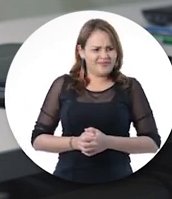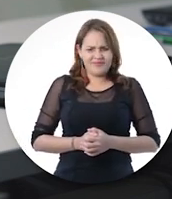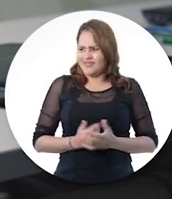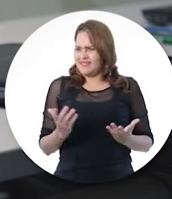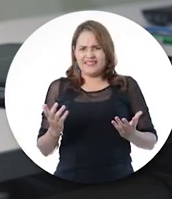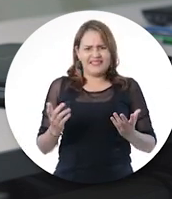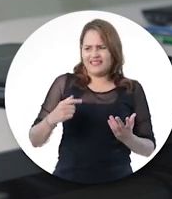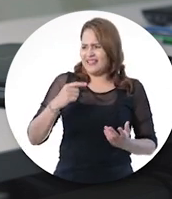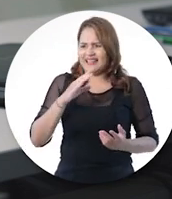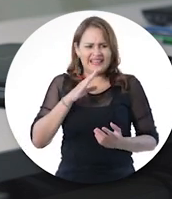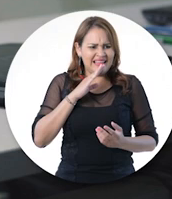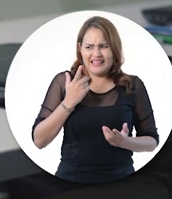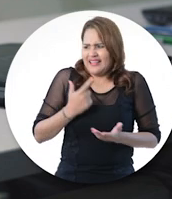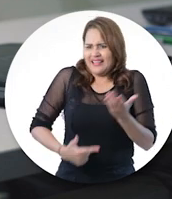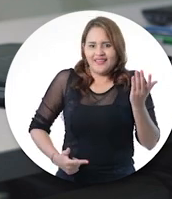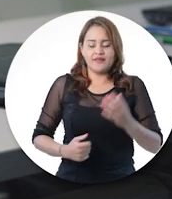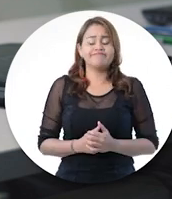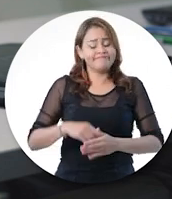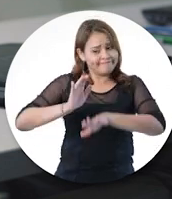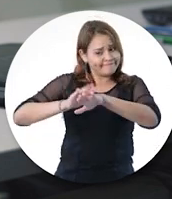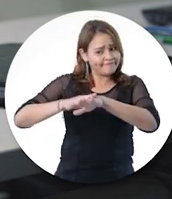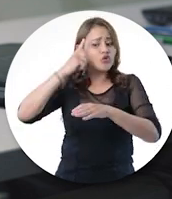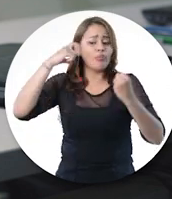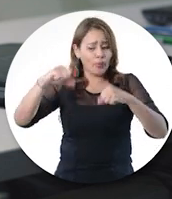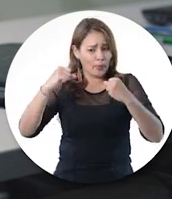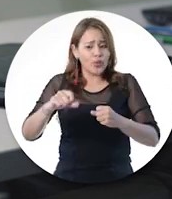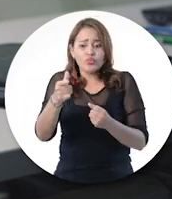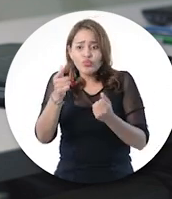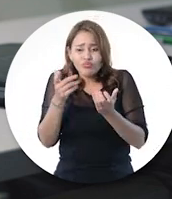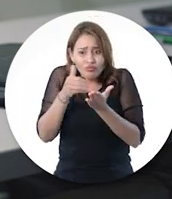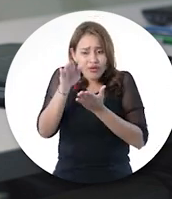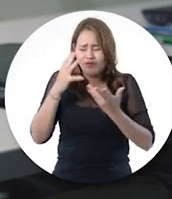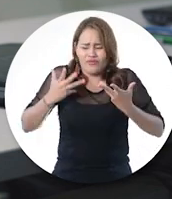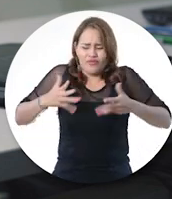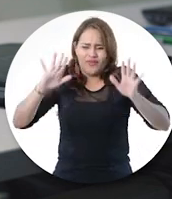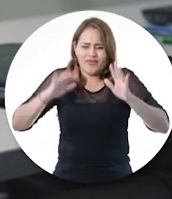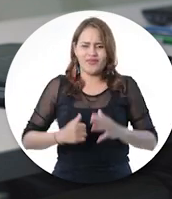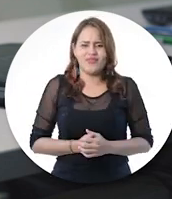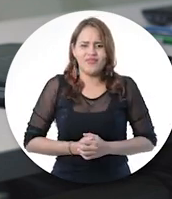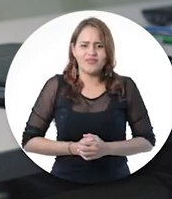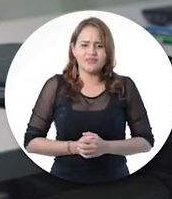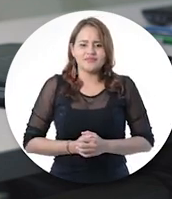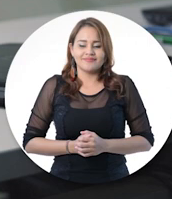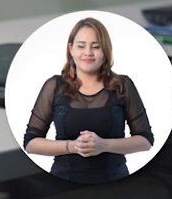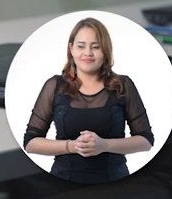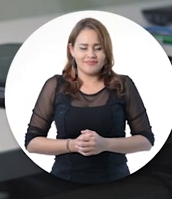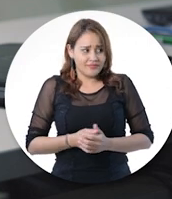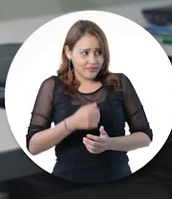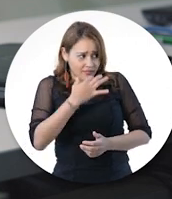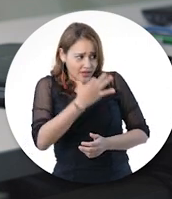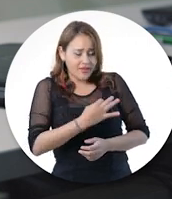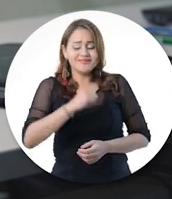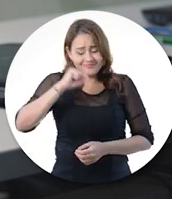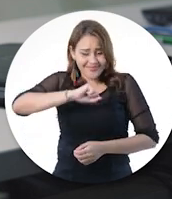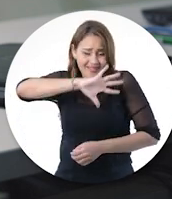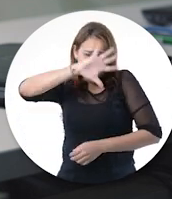¿Qué hago aquí? Mario, me tienes muy preocupado. No quiero que dejes la universidad. ¿En serio? Claro